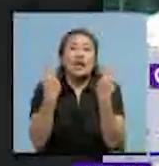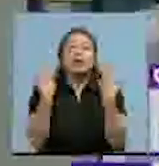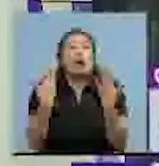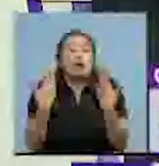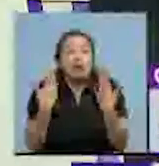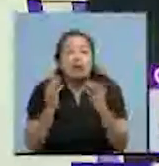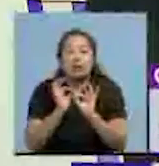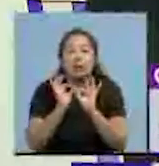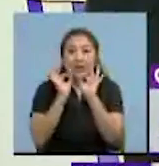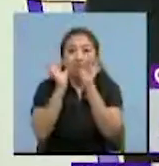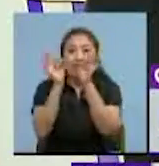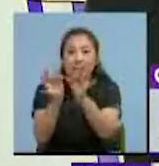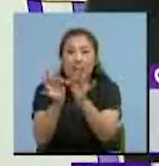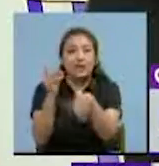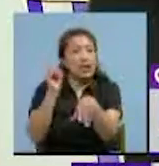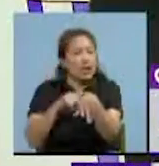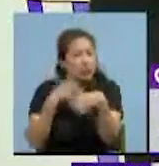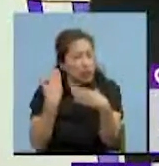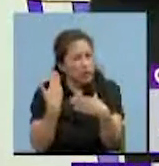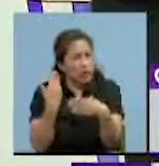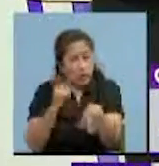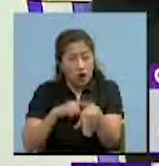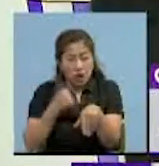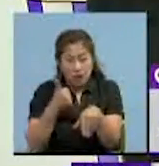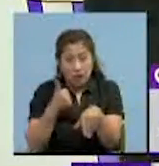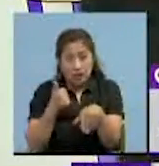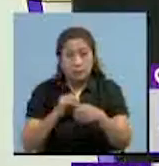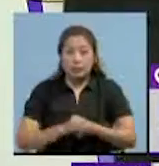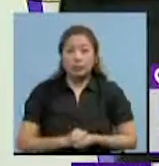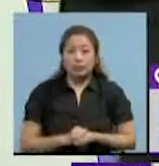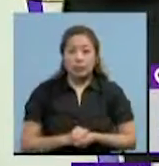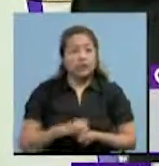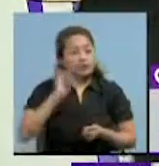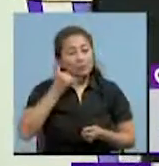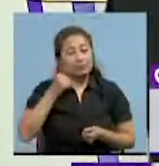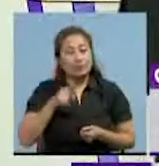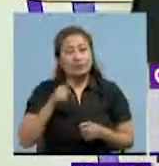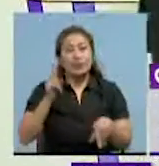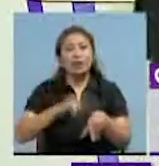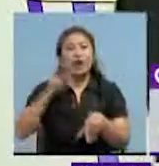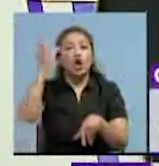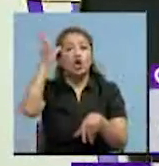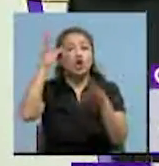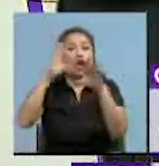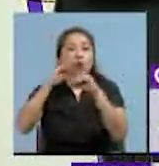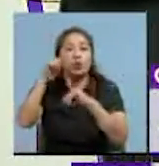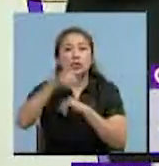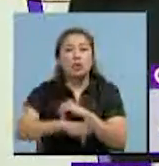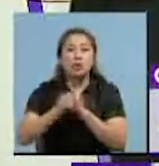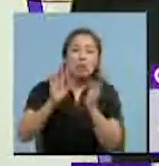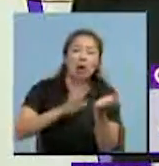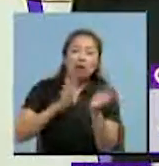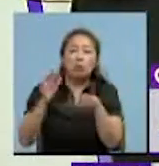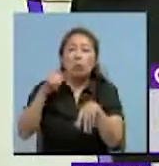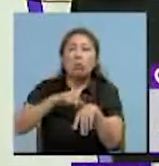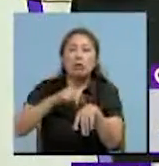para viajar, se llega en tiempo y forma, digamos, en horario. Sí, sí, bueno, son las 8 de la noche acá, que calculan a